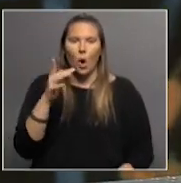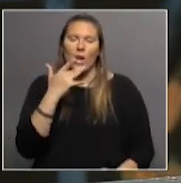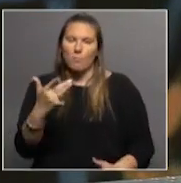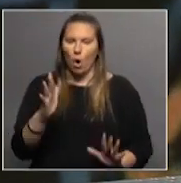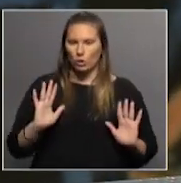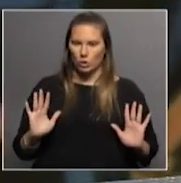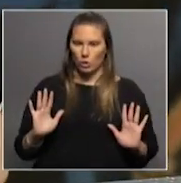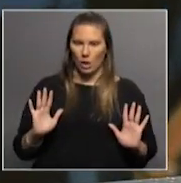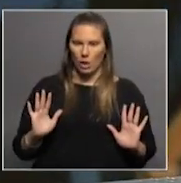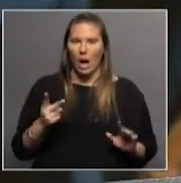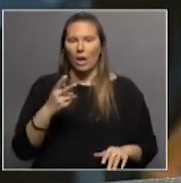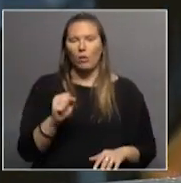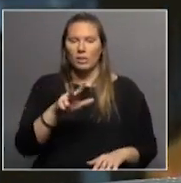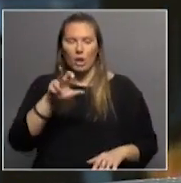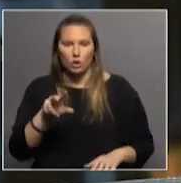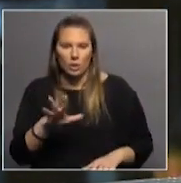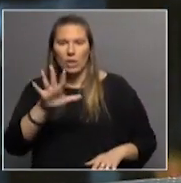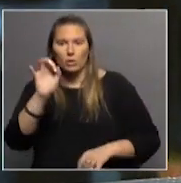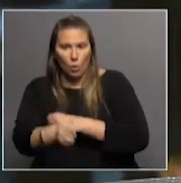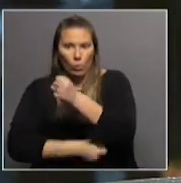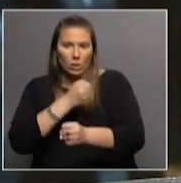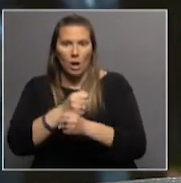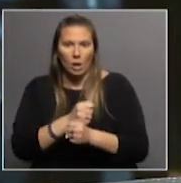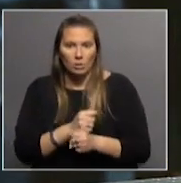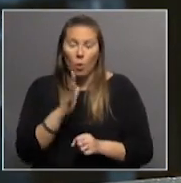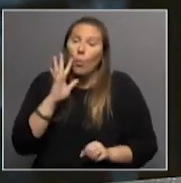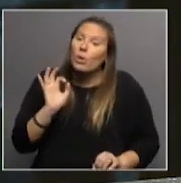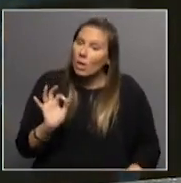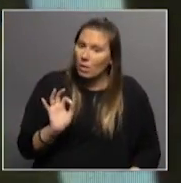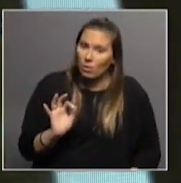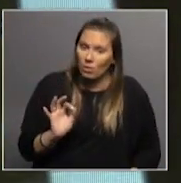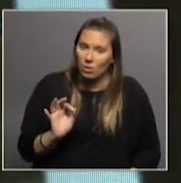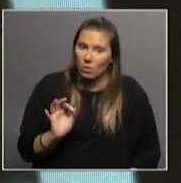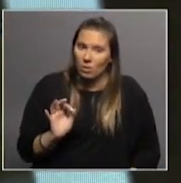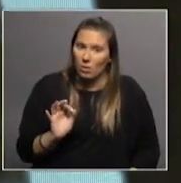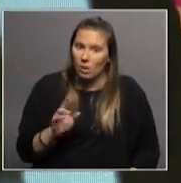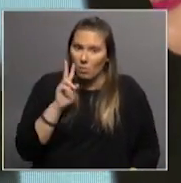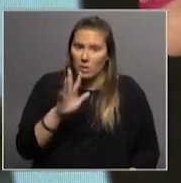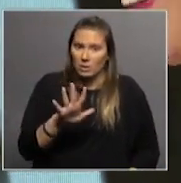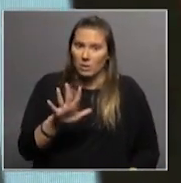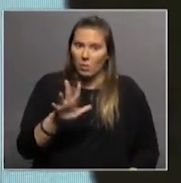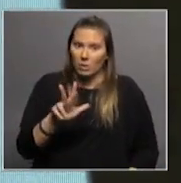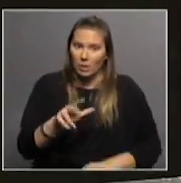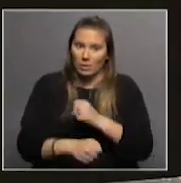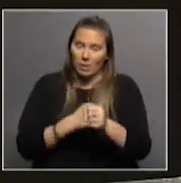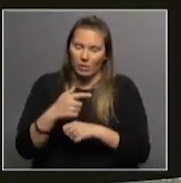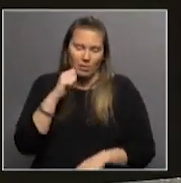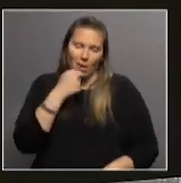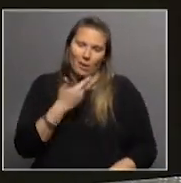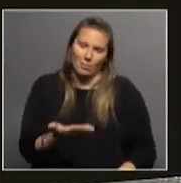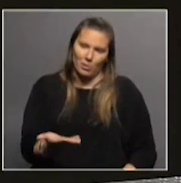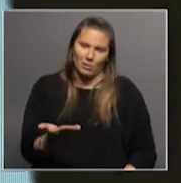monísima a los 20 a los 30 a los 50 ojos mira que están buenísimas